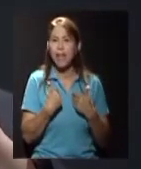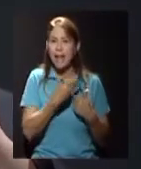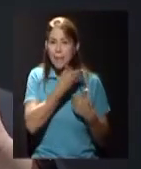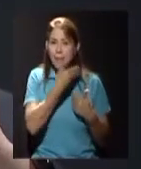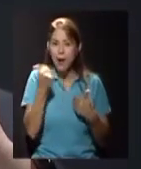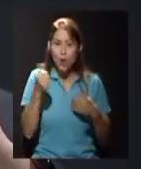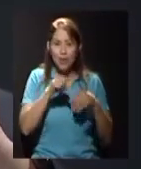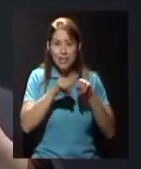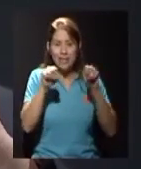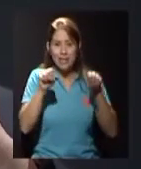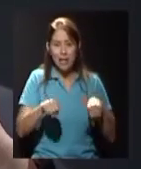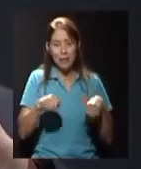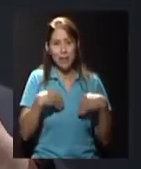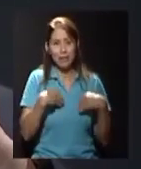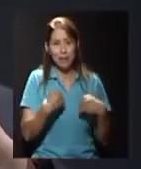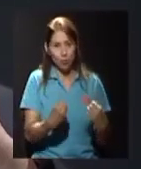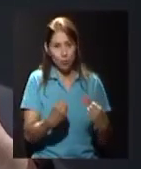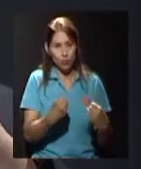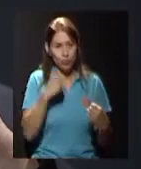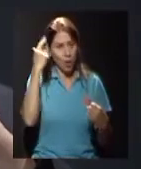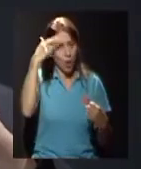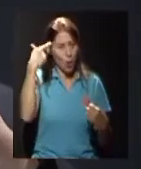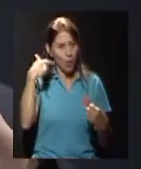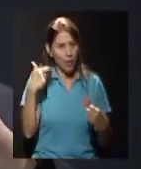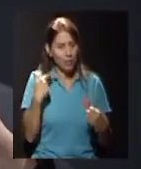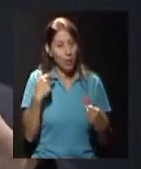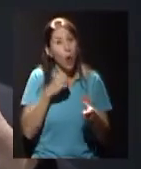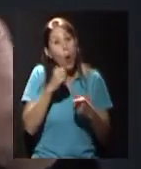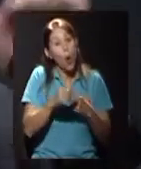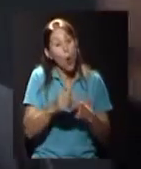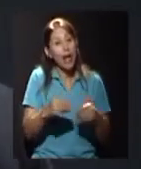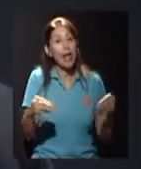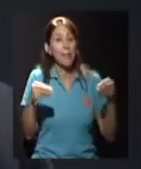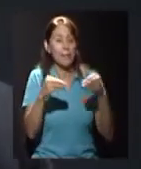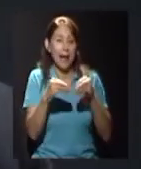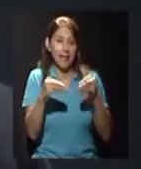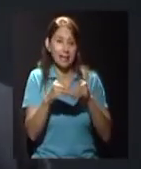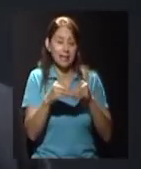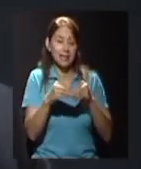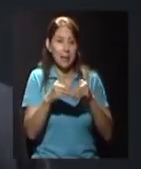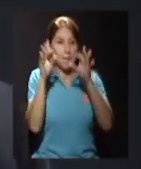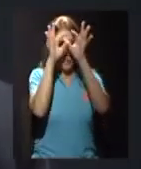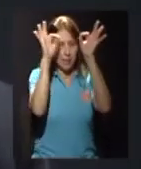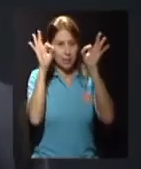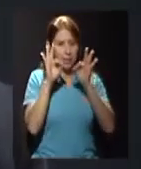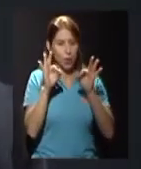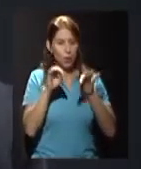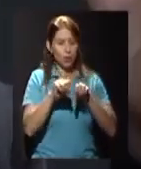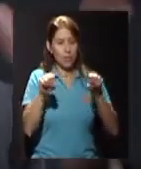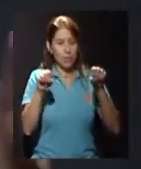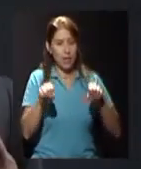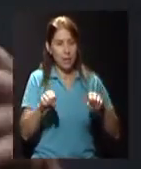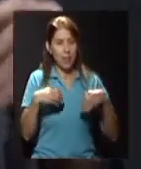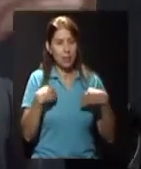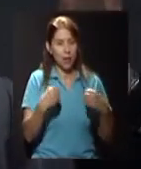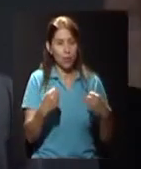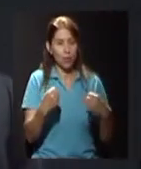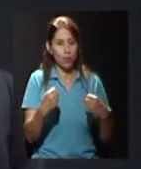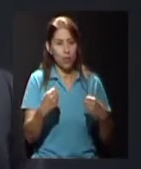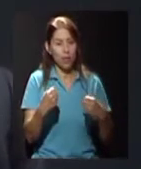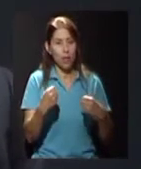sistema de salud del mundo por lo menos el más prestigiado tanto por el sn